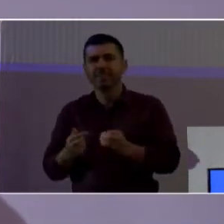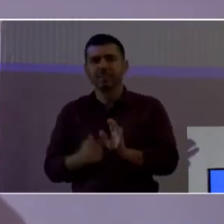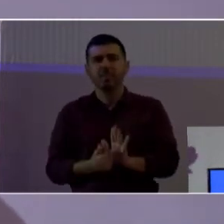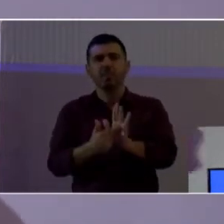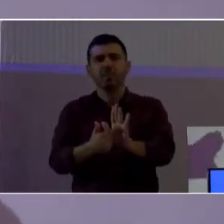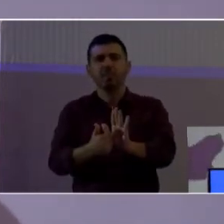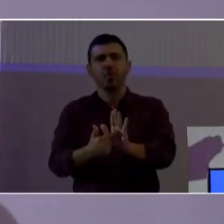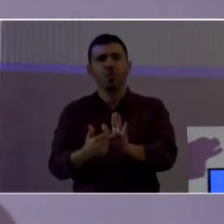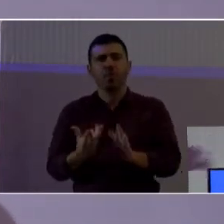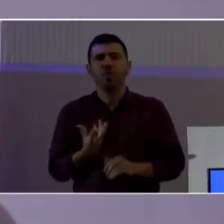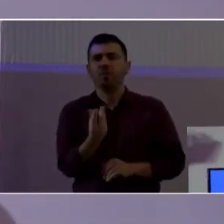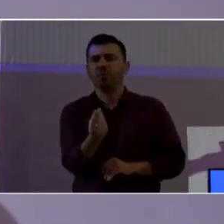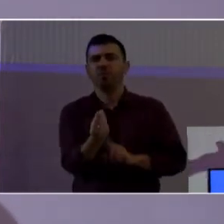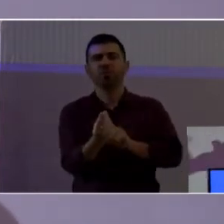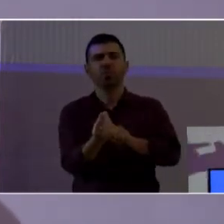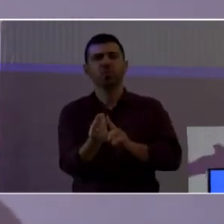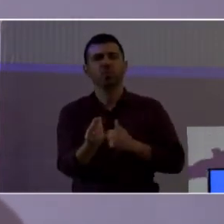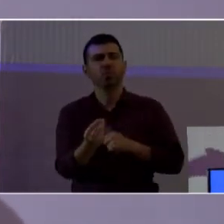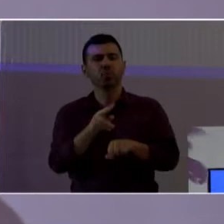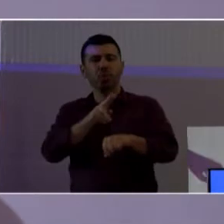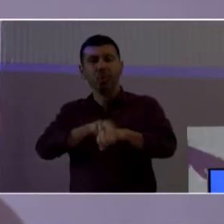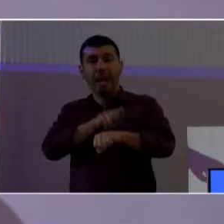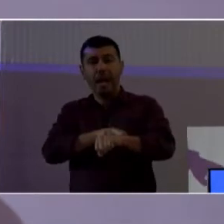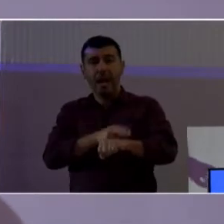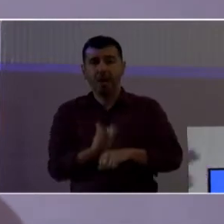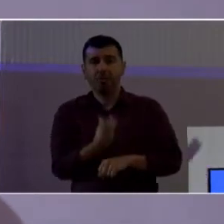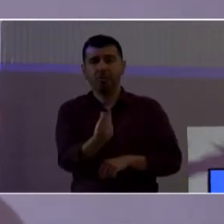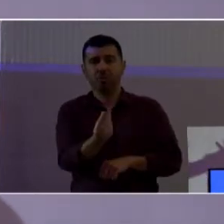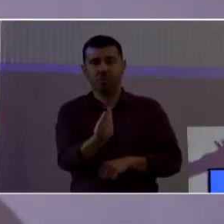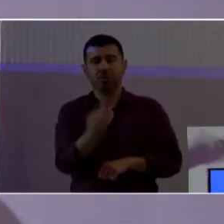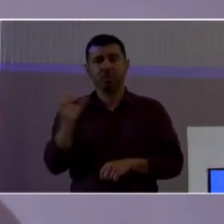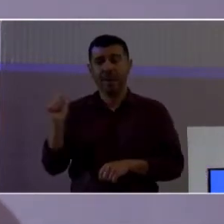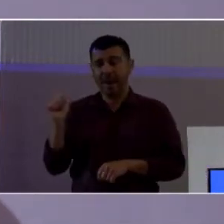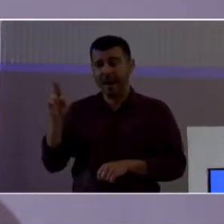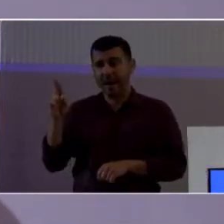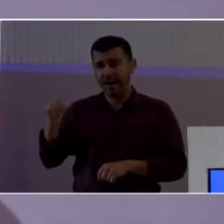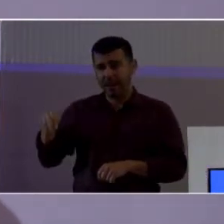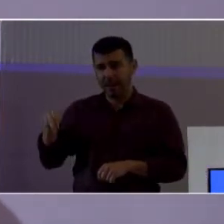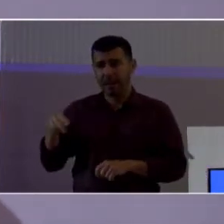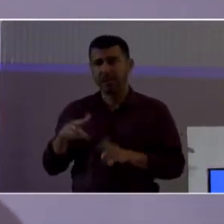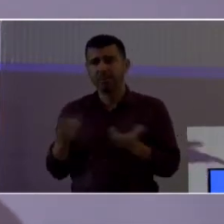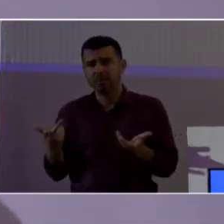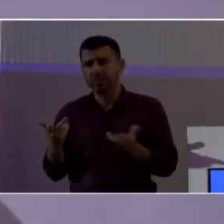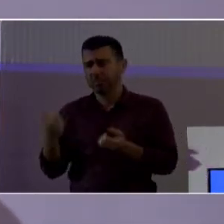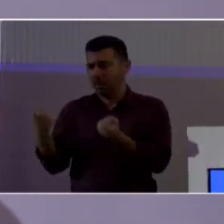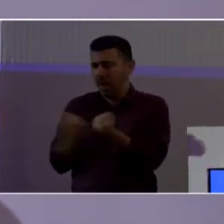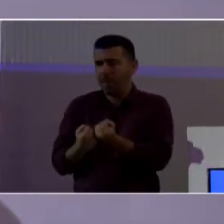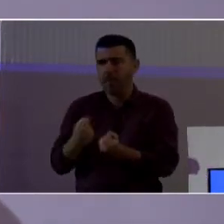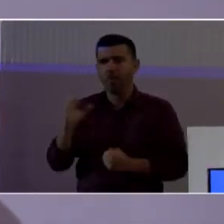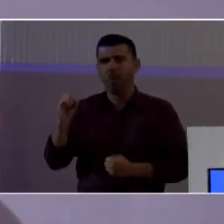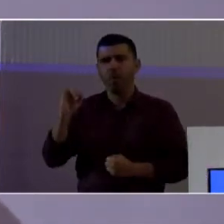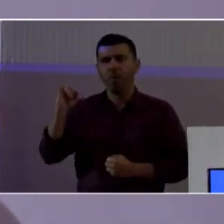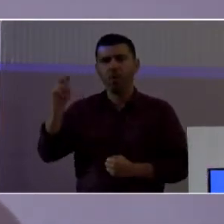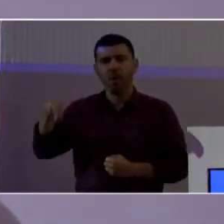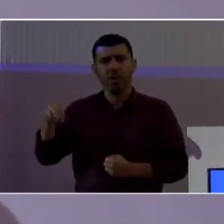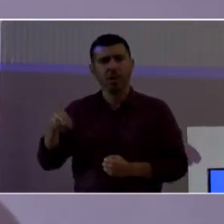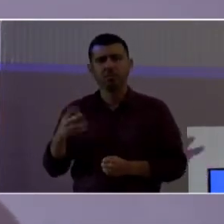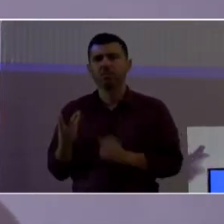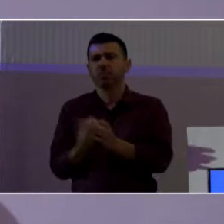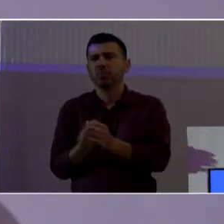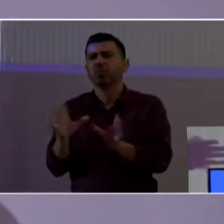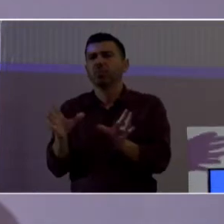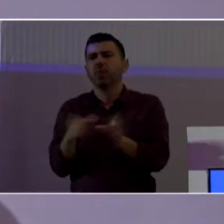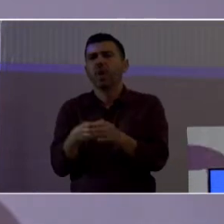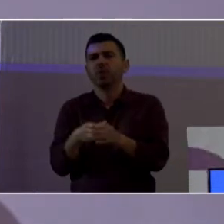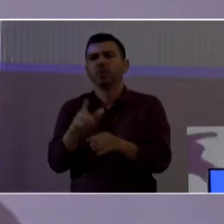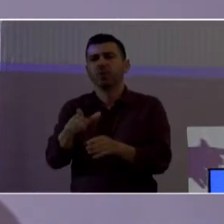reintegración comunitaria liderada por la ARN y que tiene el apoyo de la OIM, como es la Asociación Más Arte Más